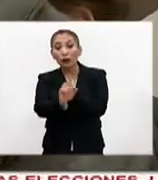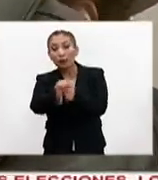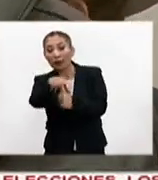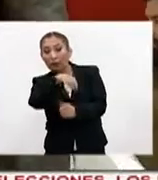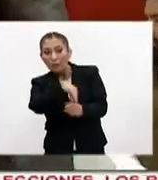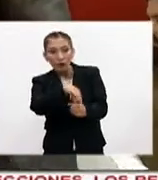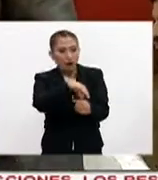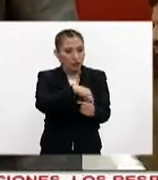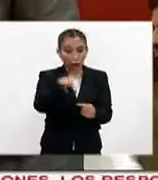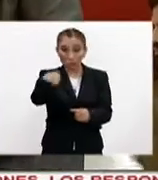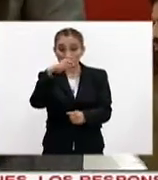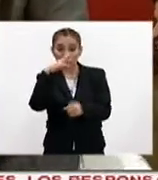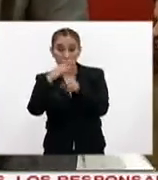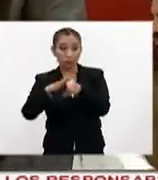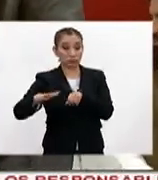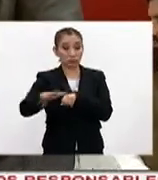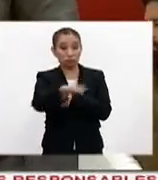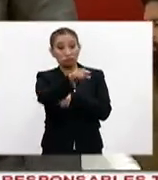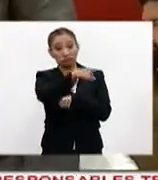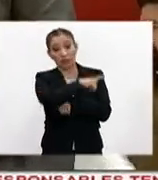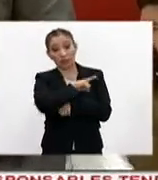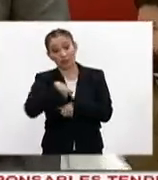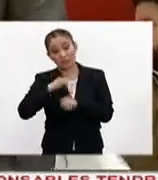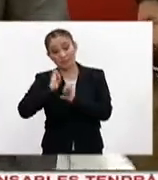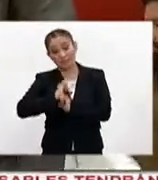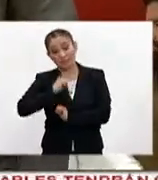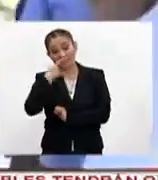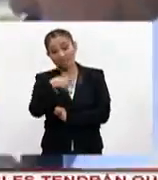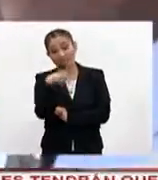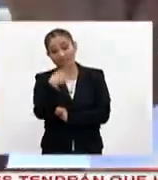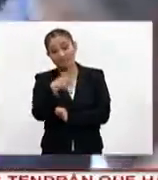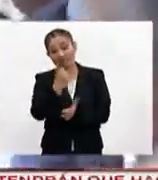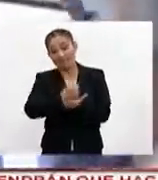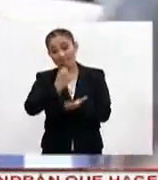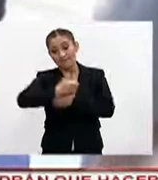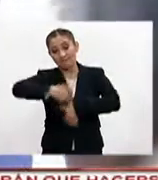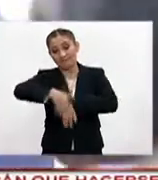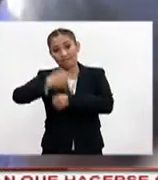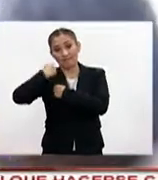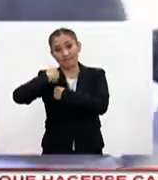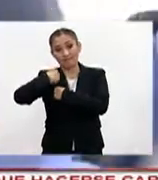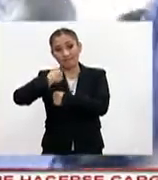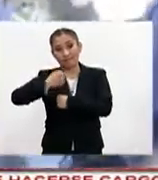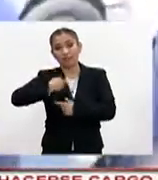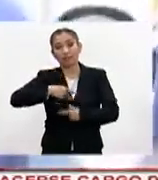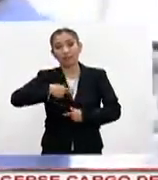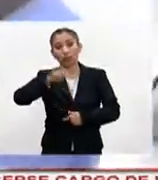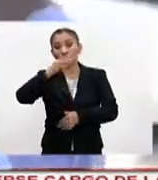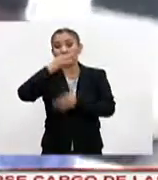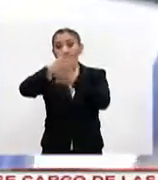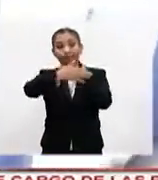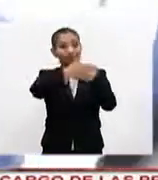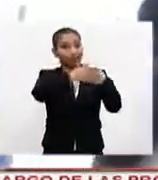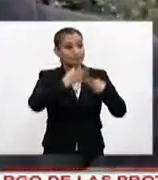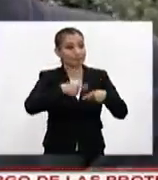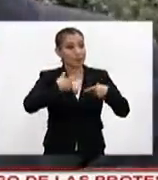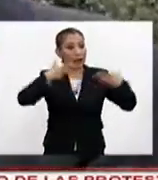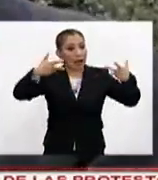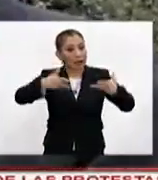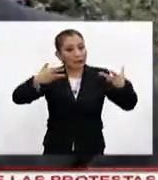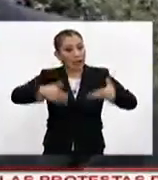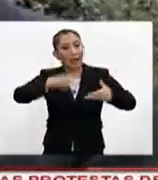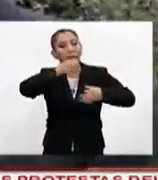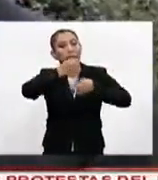en las elecciones, los responsables tendrán que hacerse cargo de las protestas del pueblo. Agregó que hará un llamado a la ciudadanía a realizar